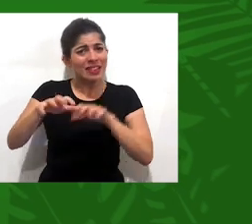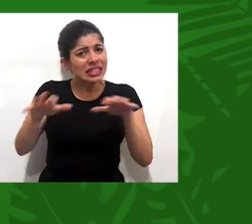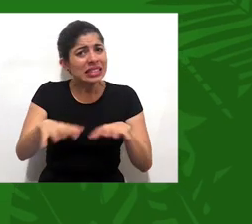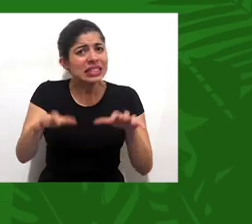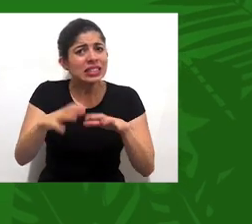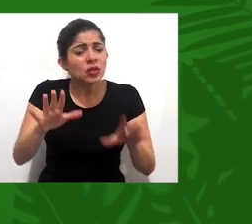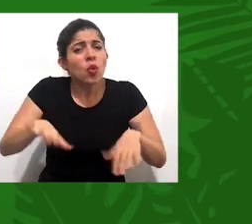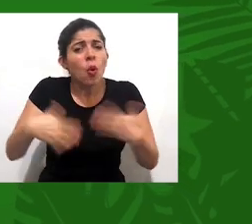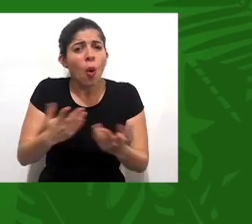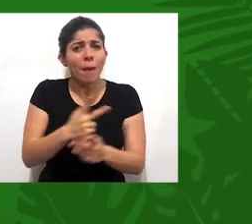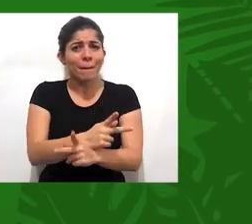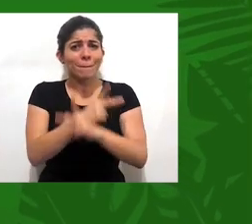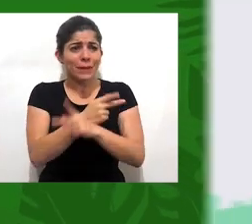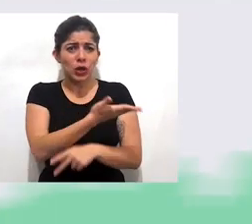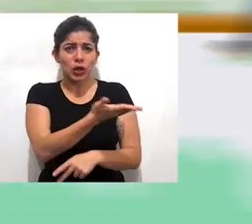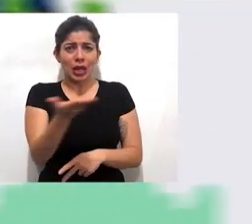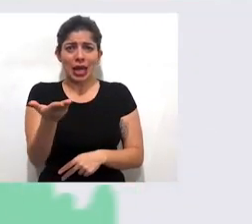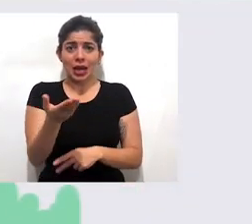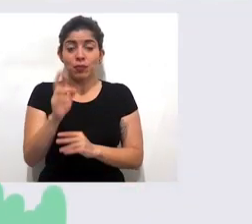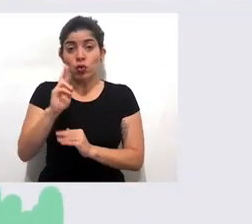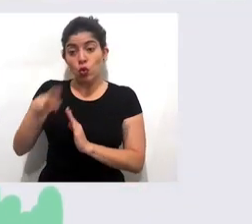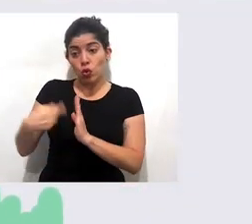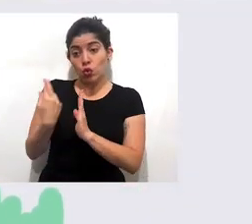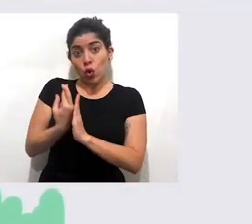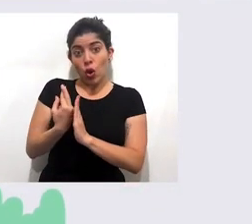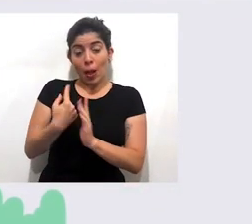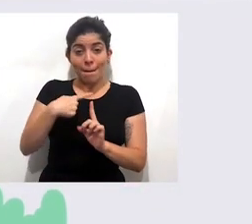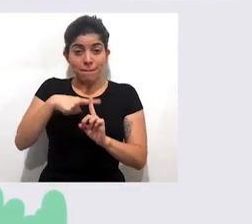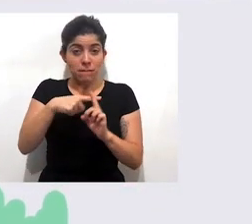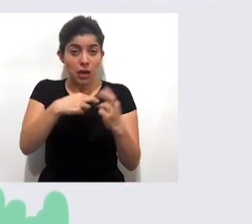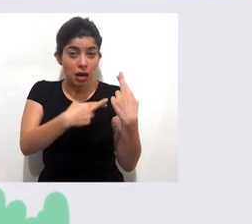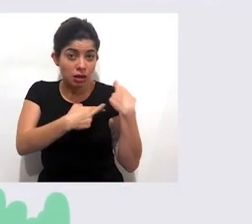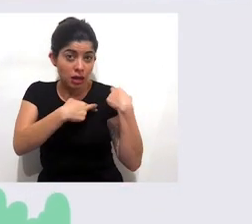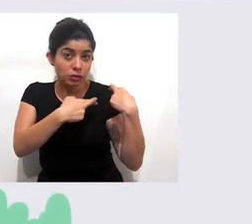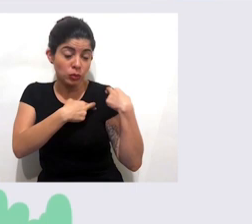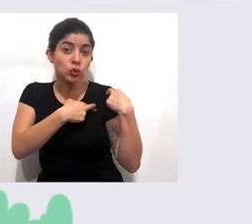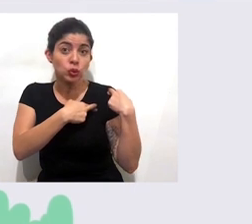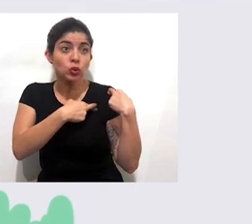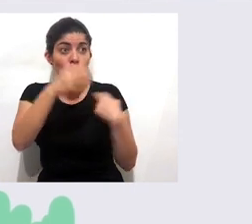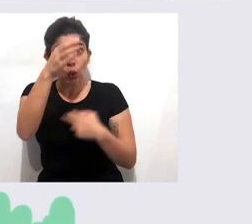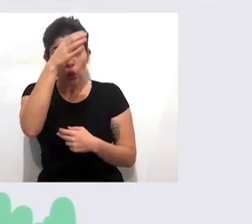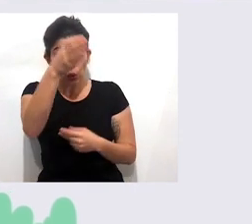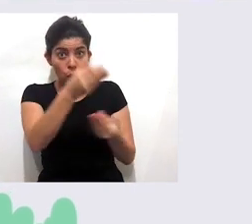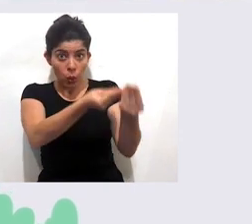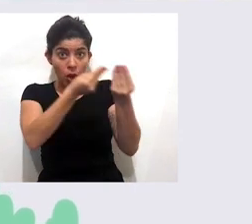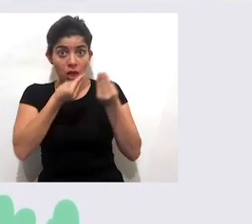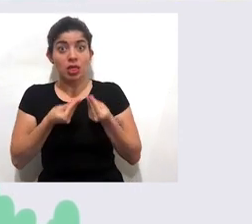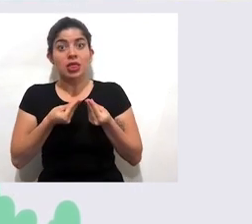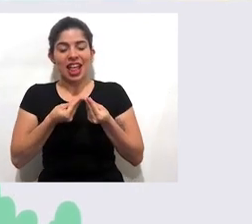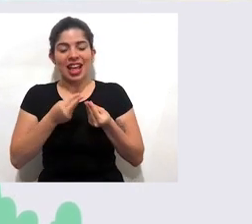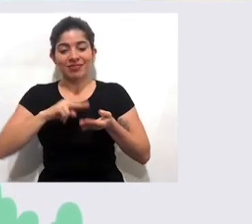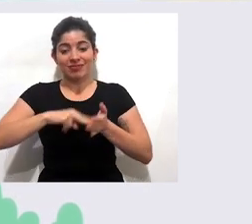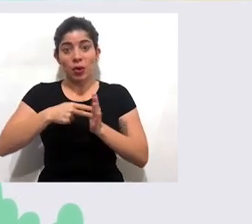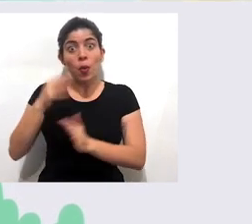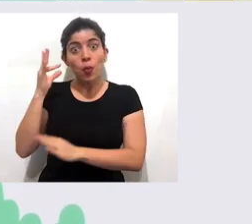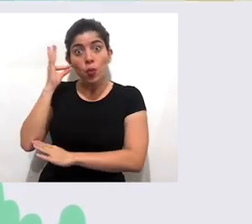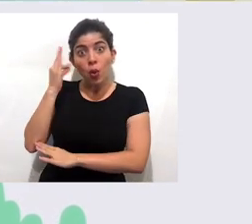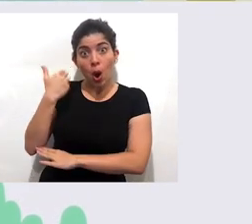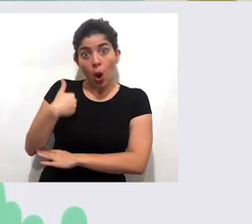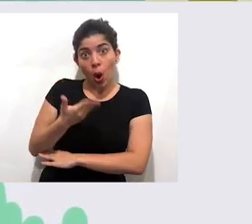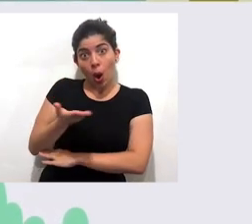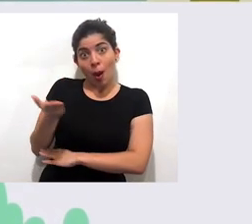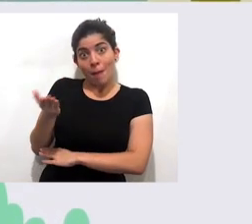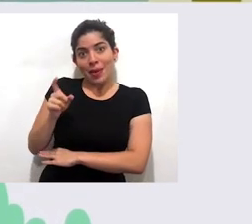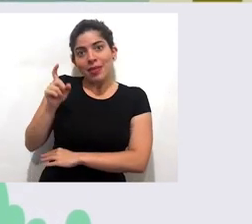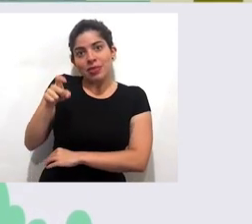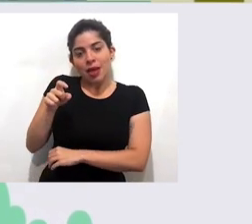que tomemos acciones para protegerla. Los roles y las responsabilidades que impone nuestra cultura hacen que mujeres